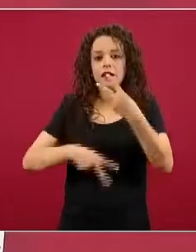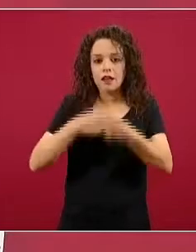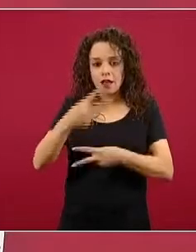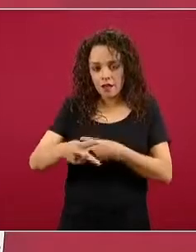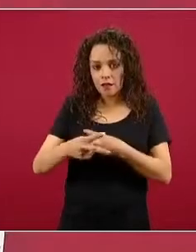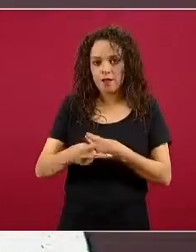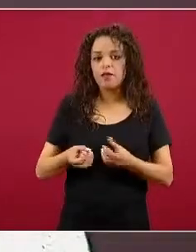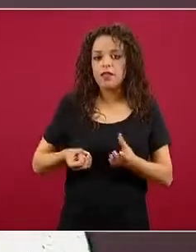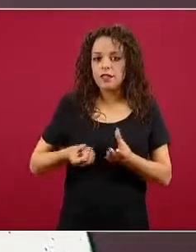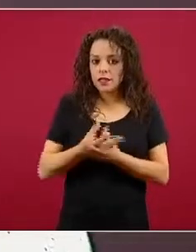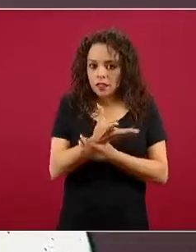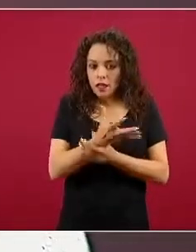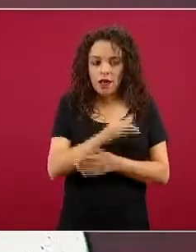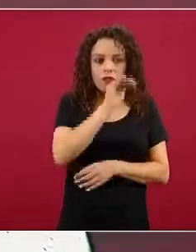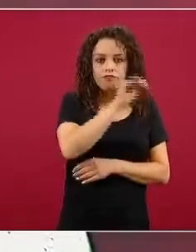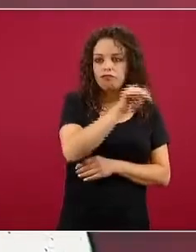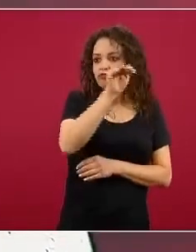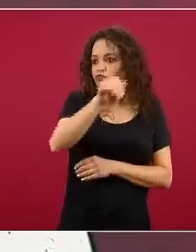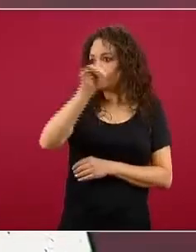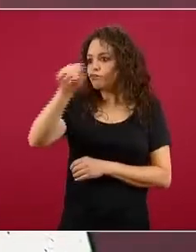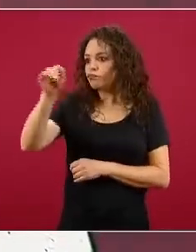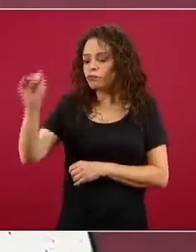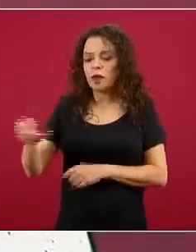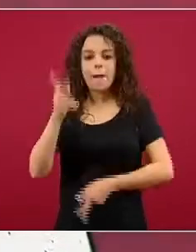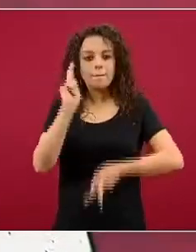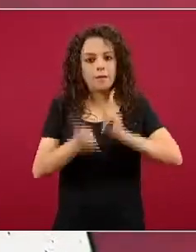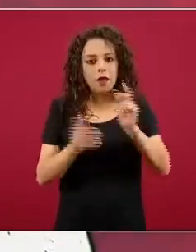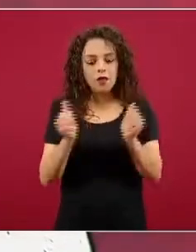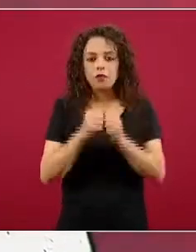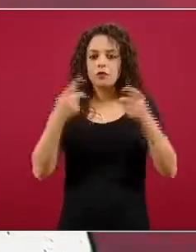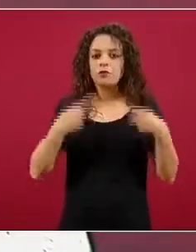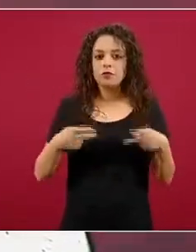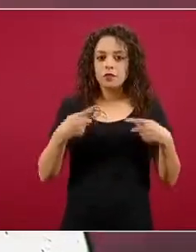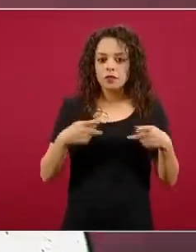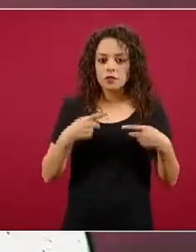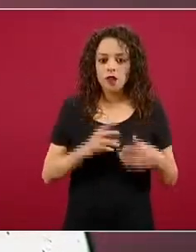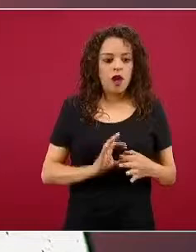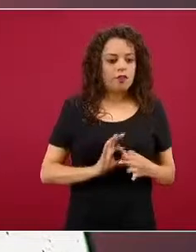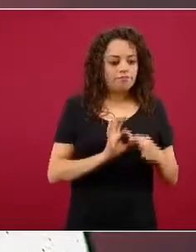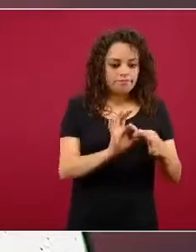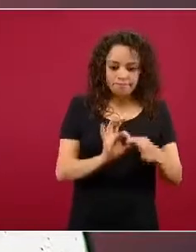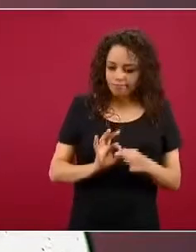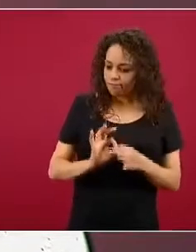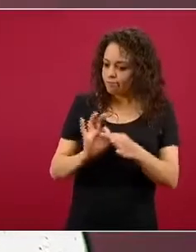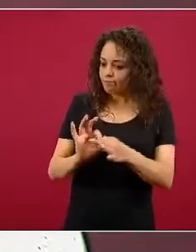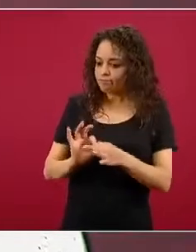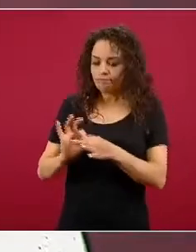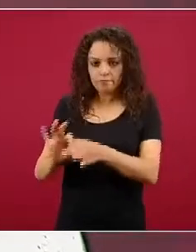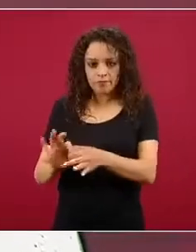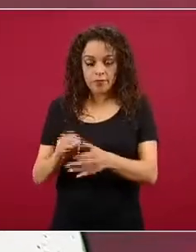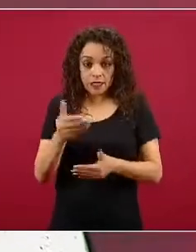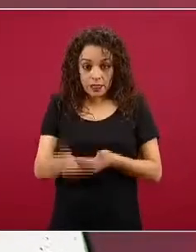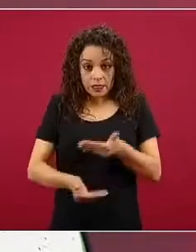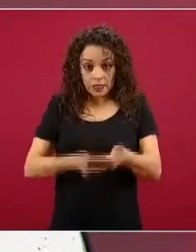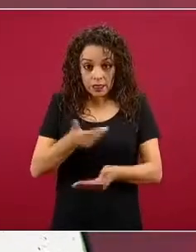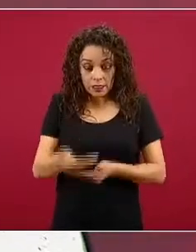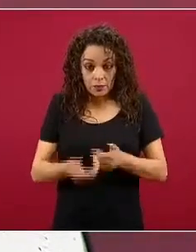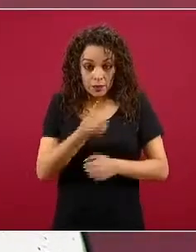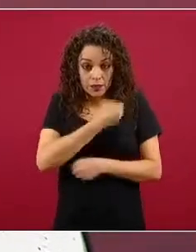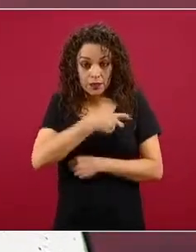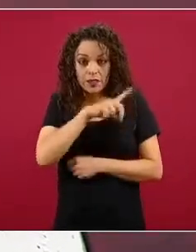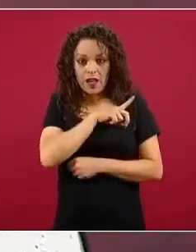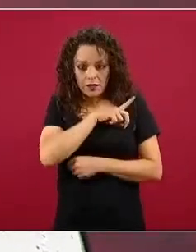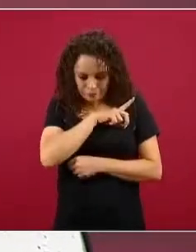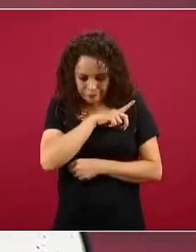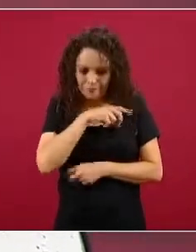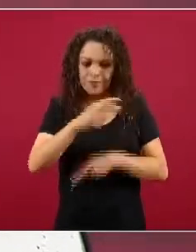en campo, y hay que salir, hay que hablar con las personas, hay que estar con las personas, hay que acercar los servicios de salud y sobre